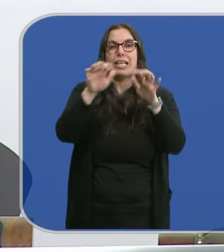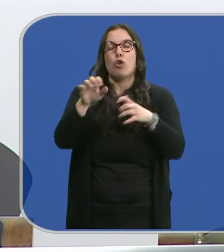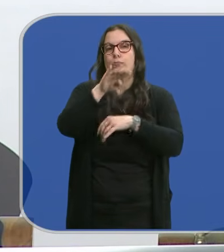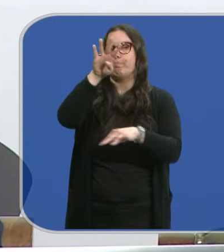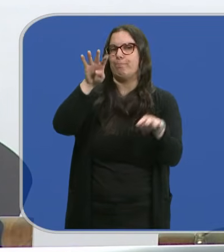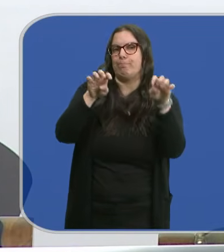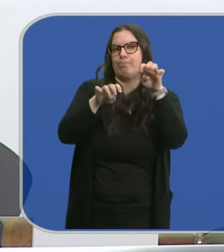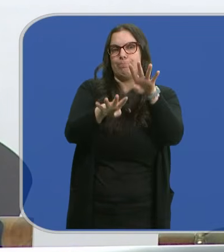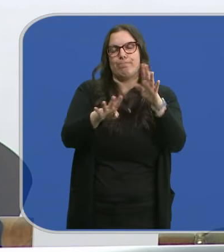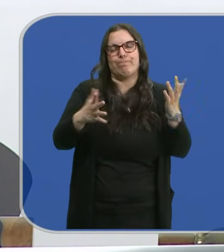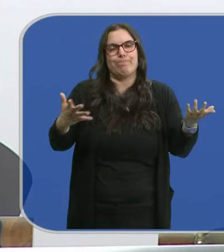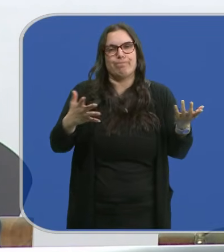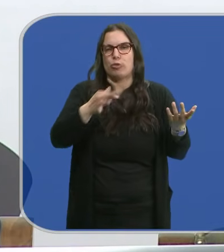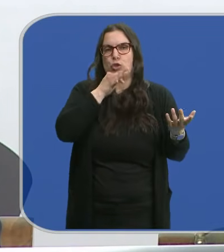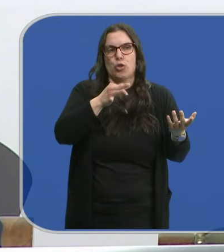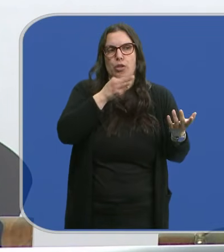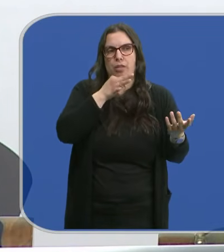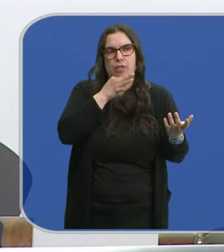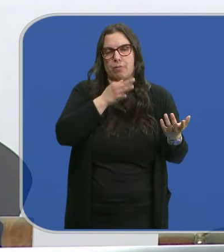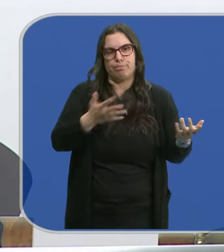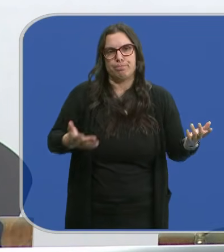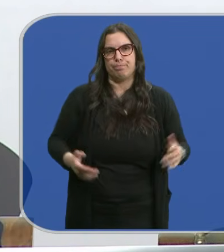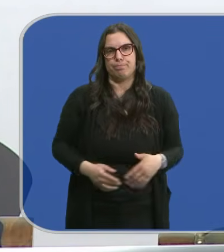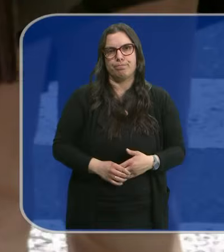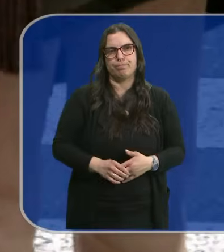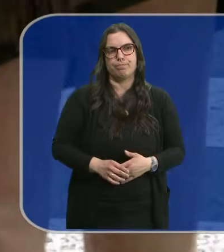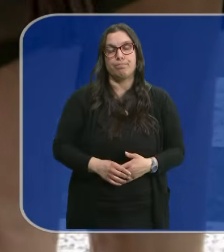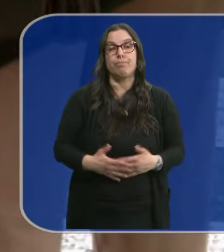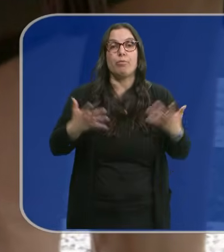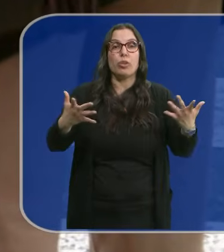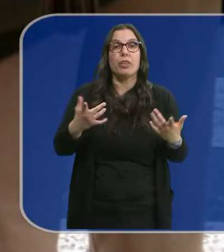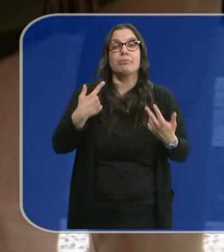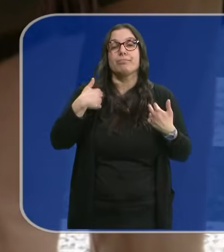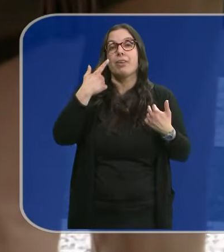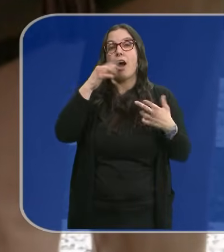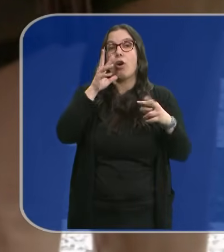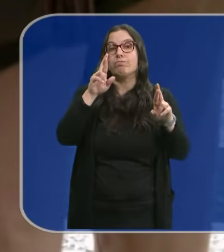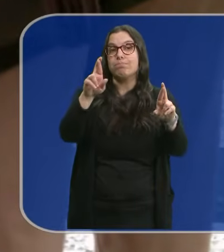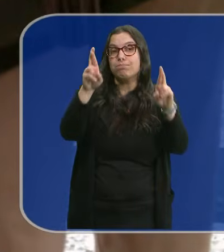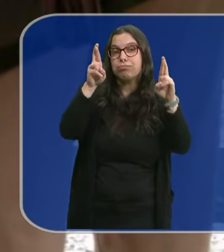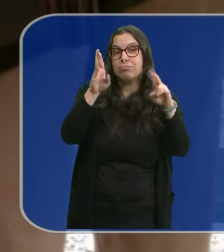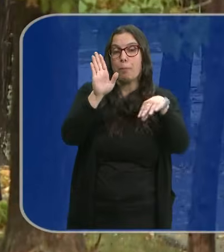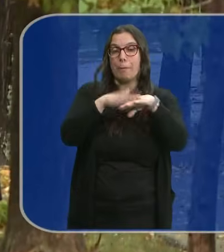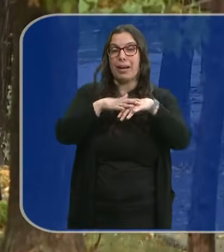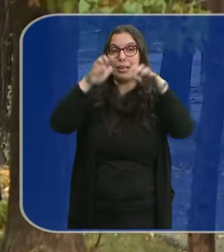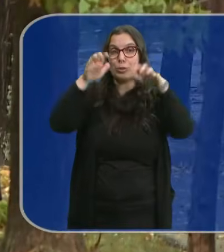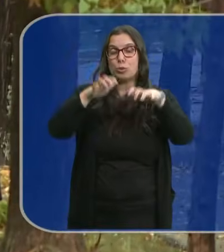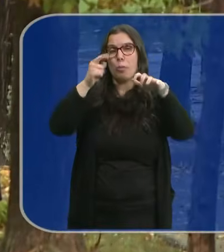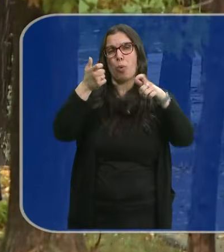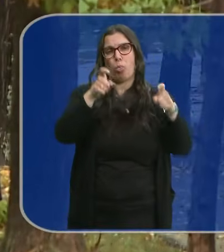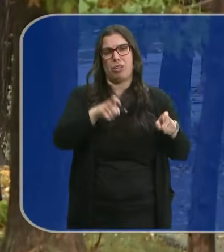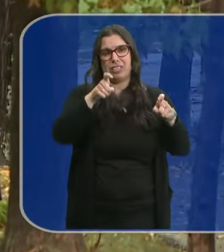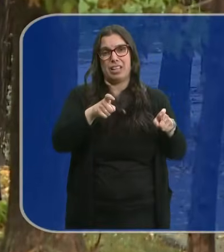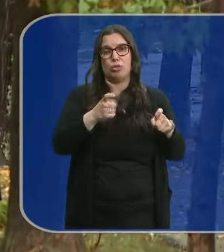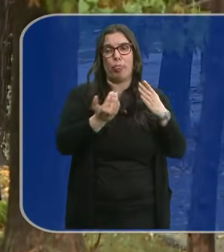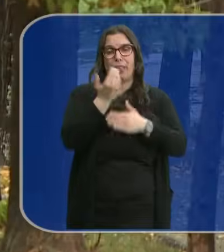León no podemos dar ninguna tendencia. Así que solo queda cruzar los dedos para que las precipitaciones den una tregua